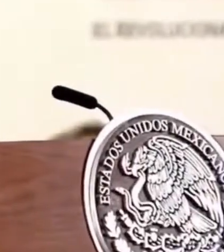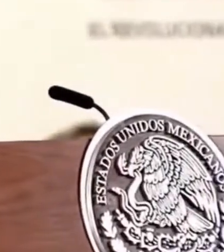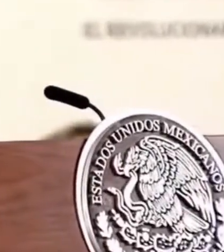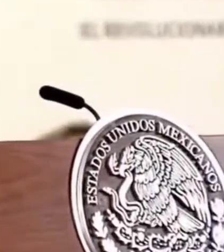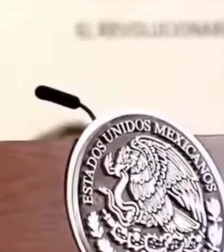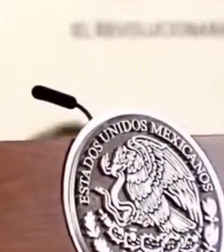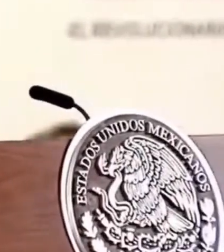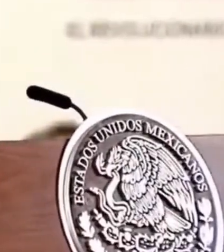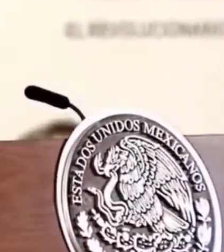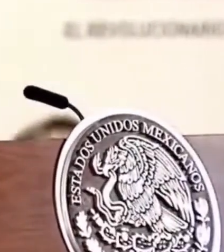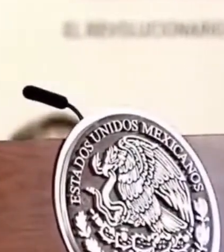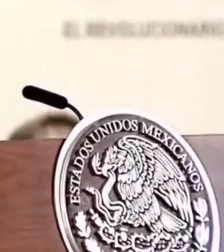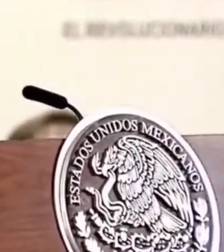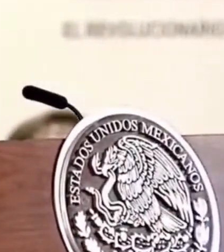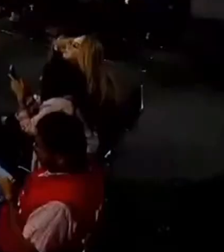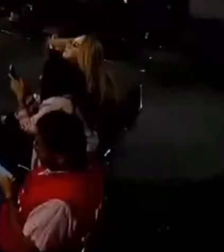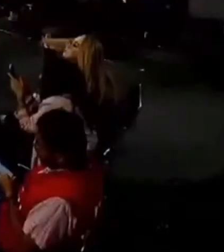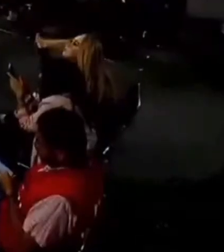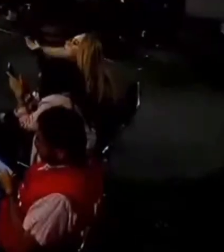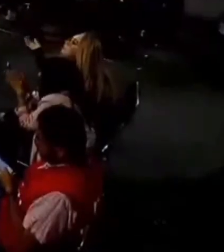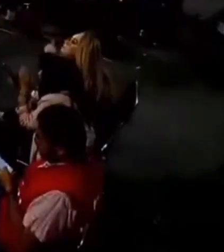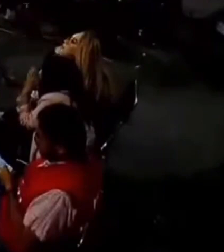la Policía Federal,